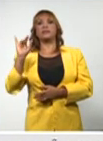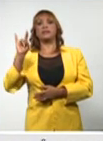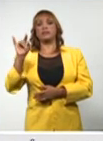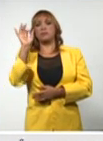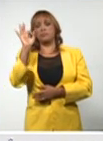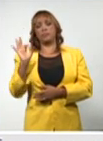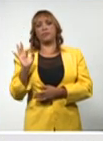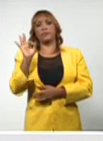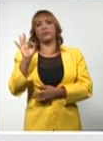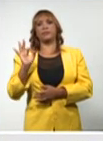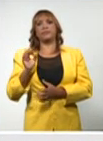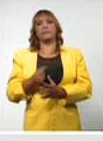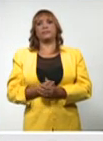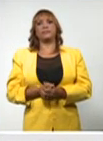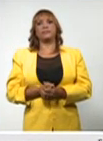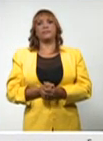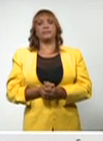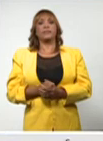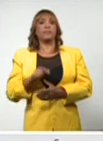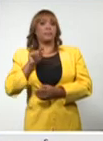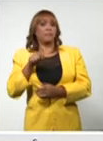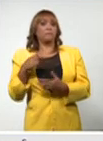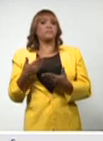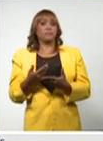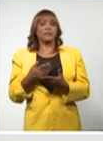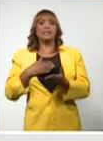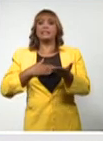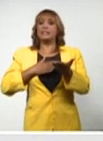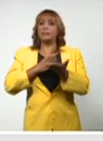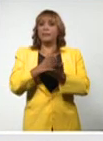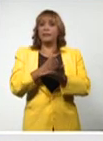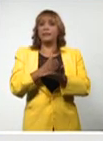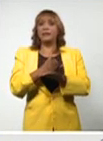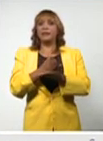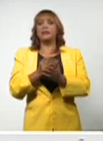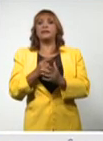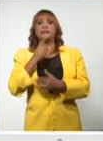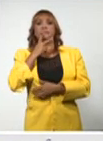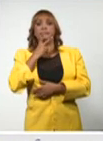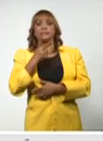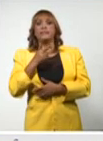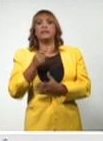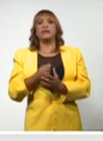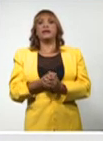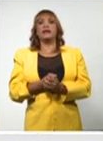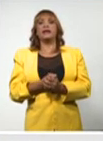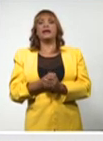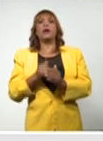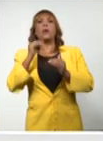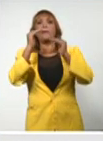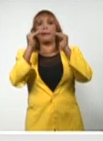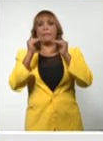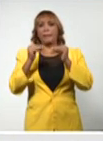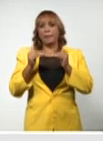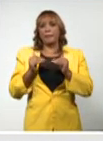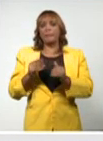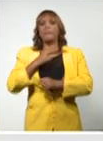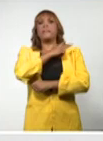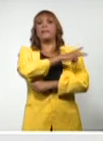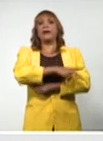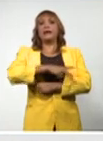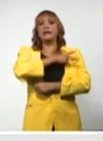3,79%. Ahí se mantienen a la cabeza de los países más afectados